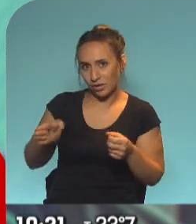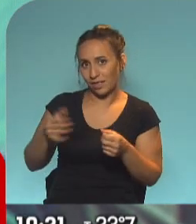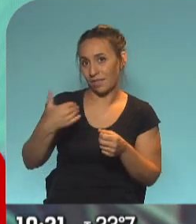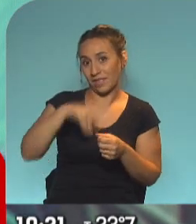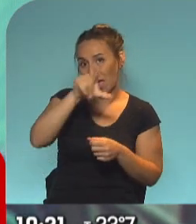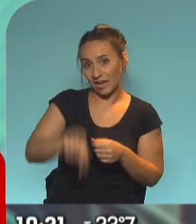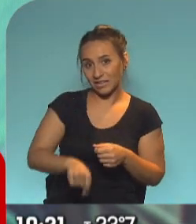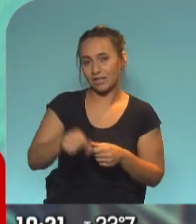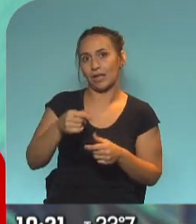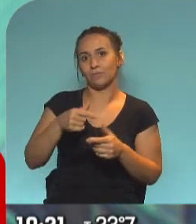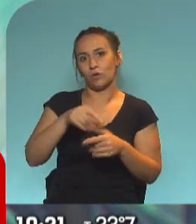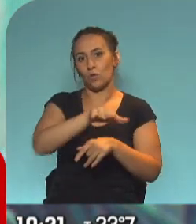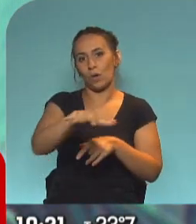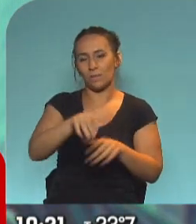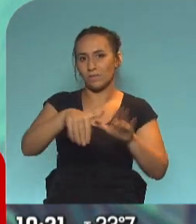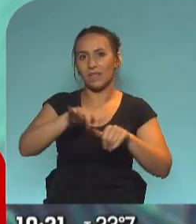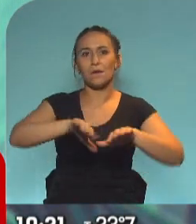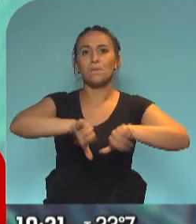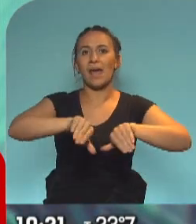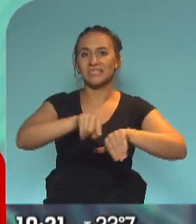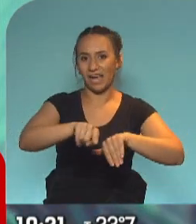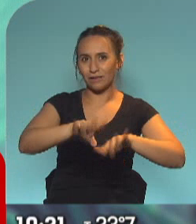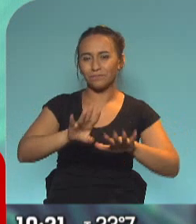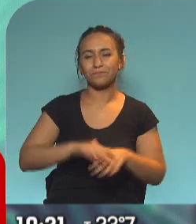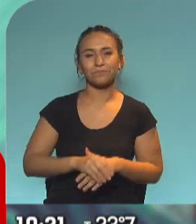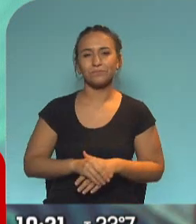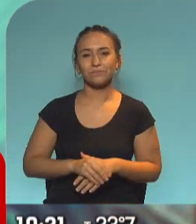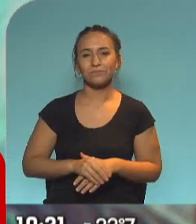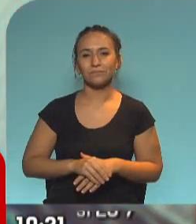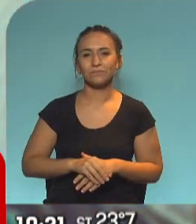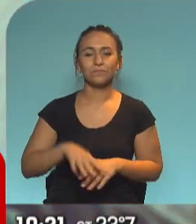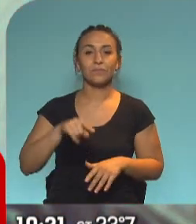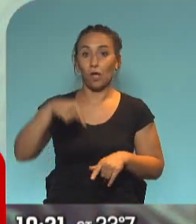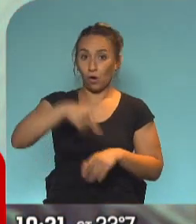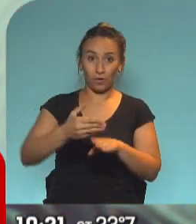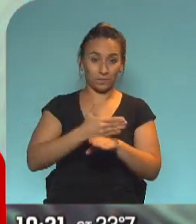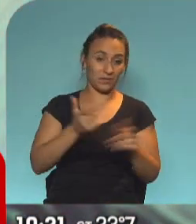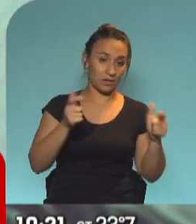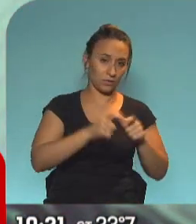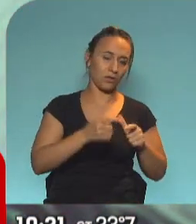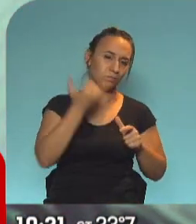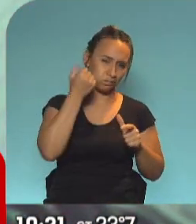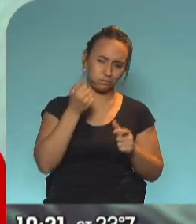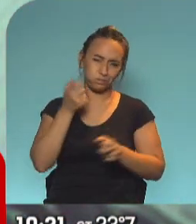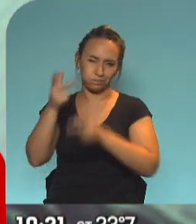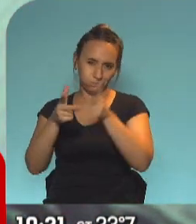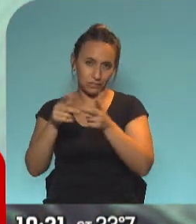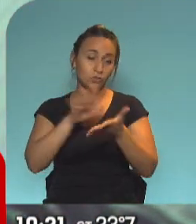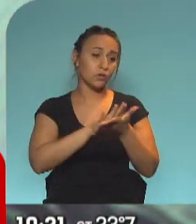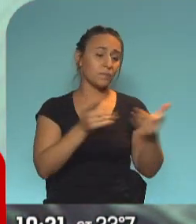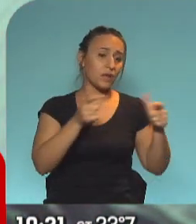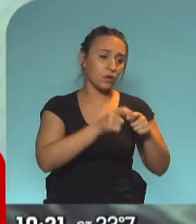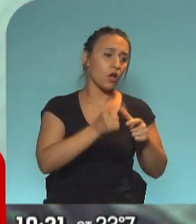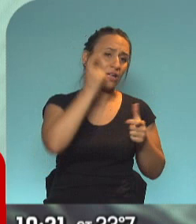utilizados en verano, que son los de la costa atlántica, hoy han generado una reunión de la que ya estuvimos hablando con Axel Kicillof.